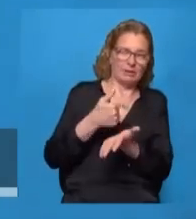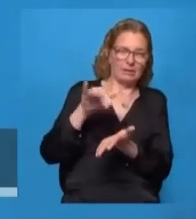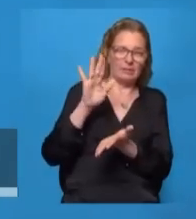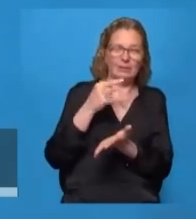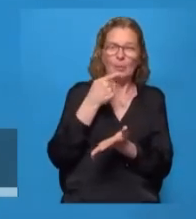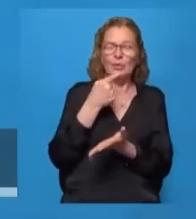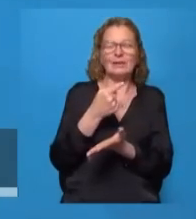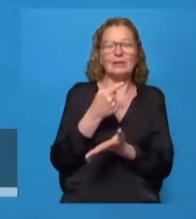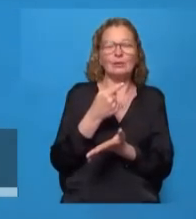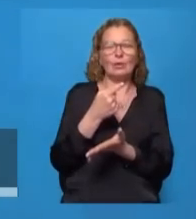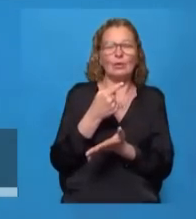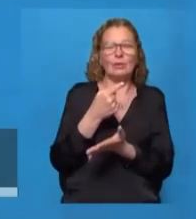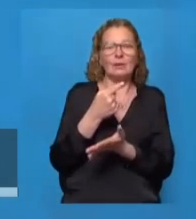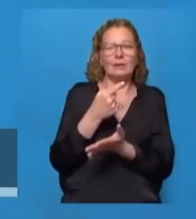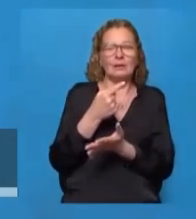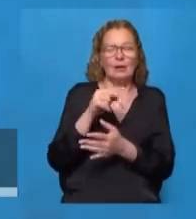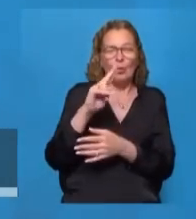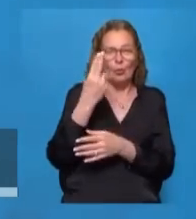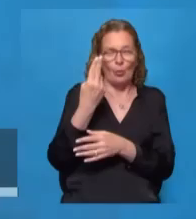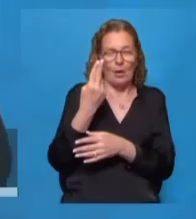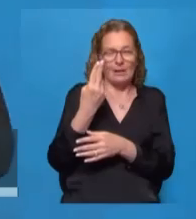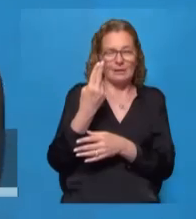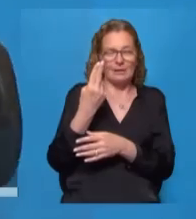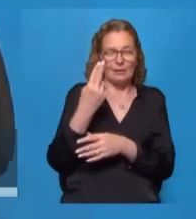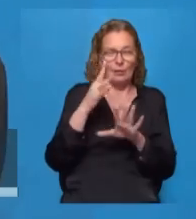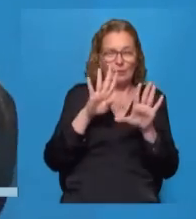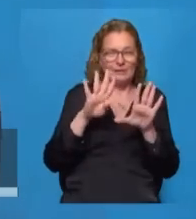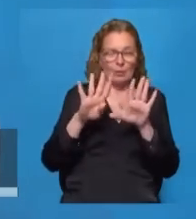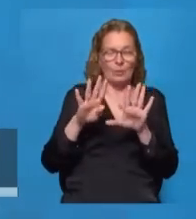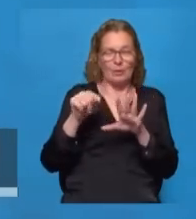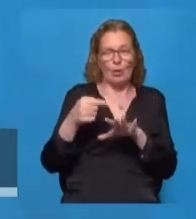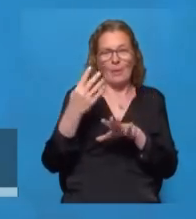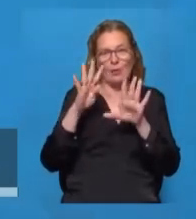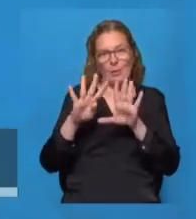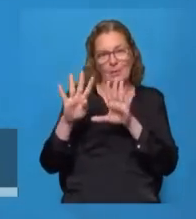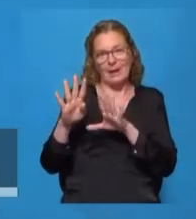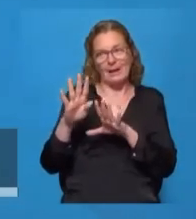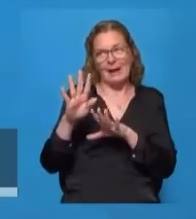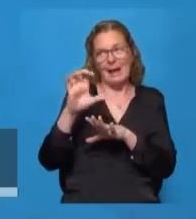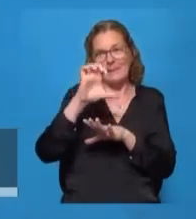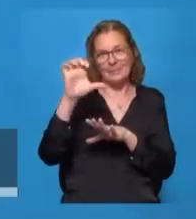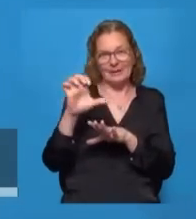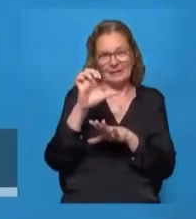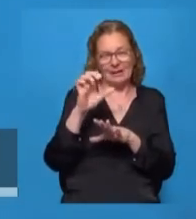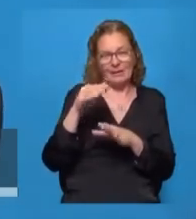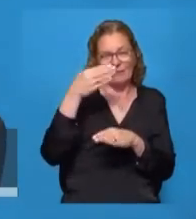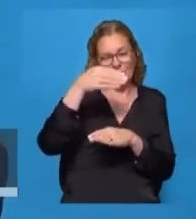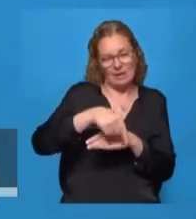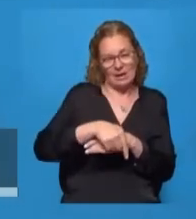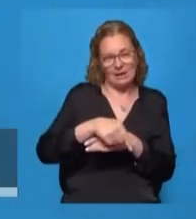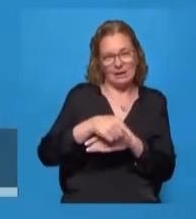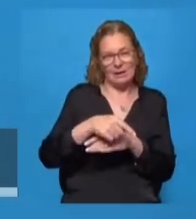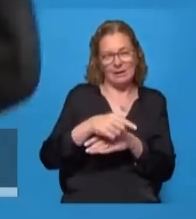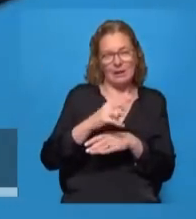estamos diciendo que en el Uruguay en el 99,9 por de las empresas se instalan el